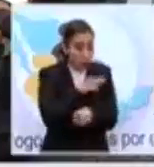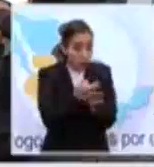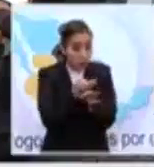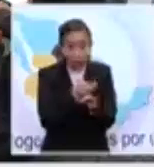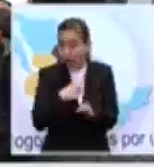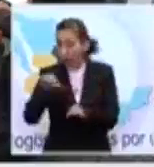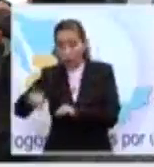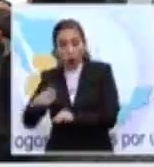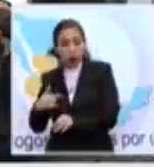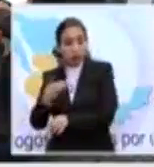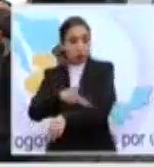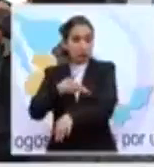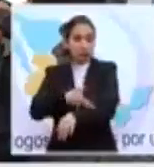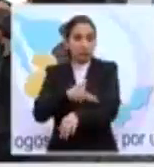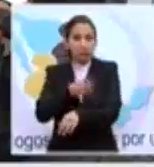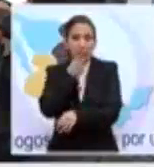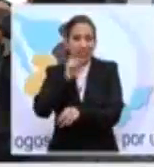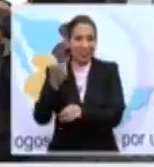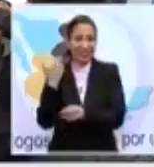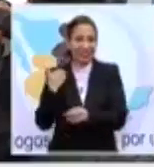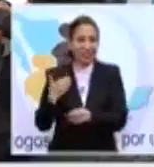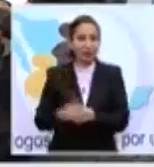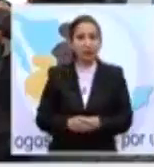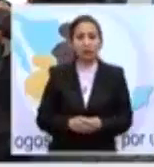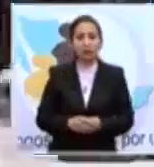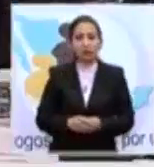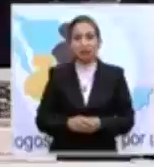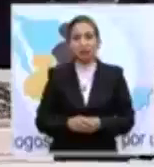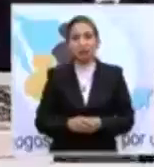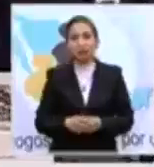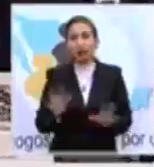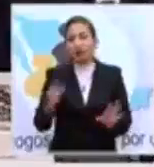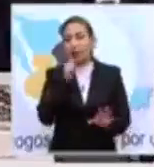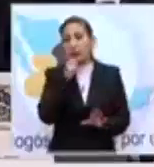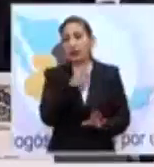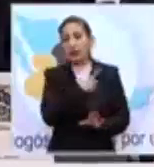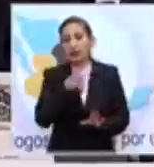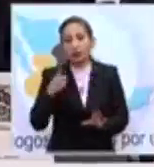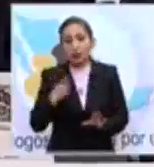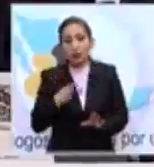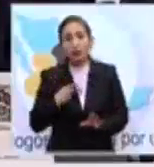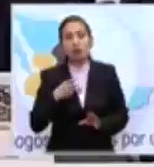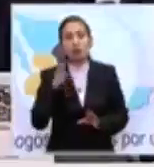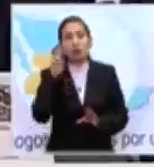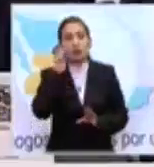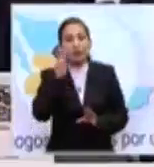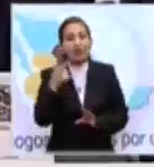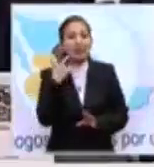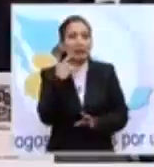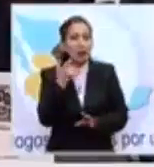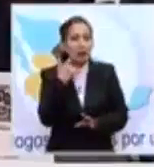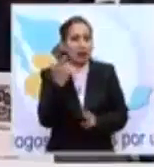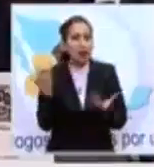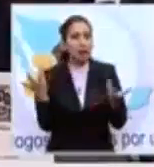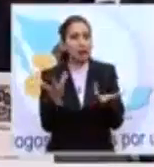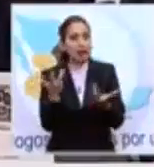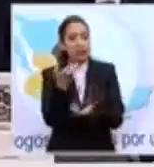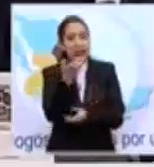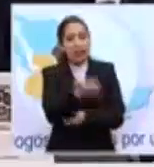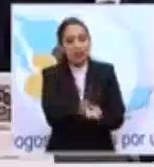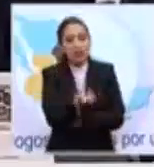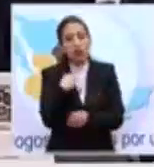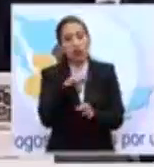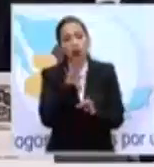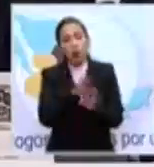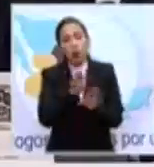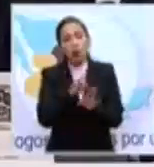una connotación electoral, como bien lo señalaba la señora Lorena Cuellar. Tenemos también que resolver sus impactos y tratar de hacer que estos sean